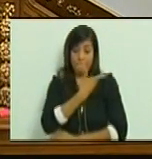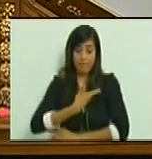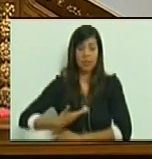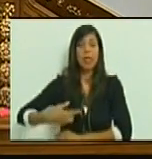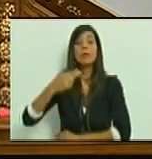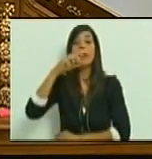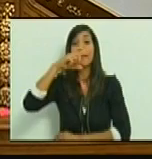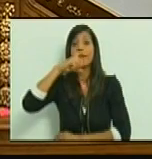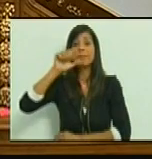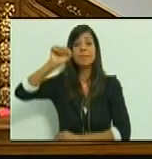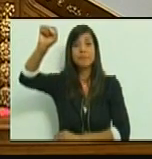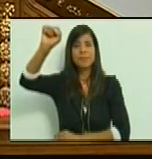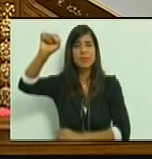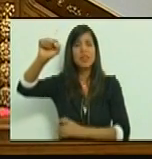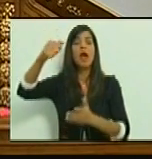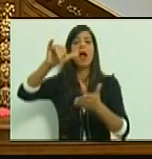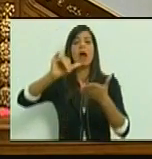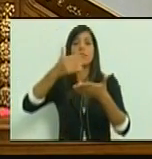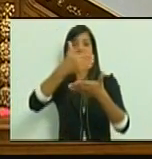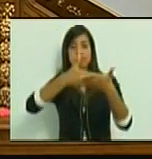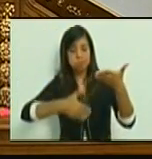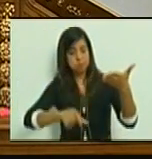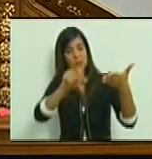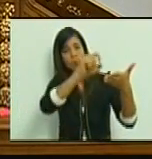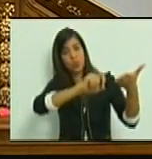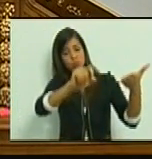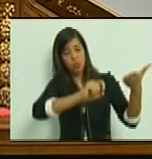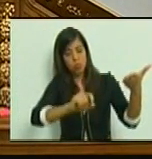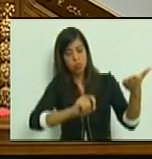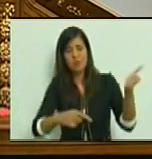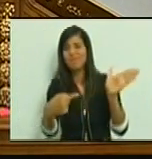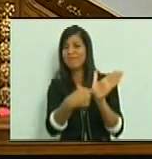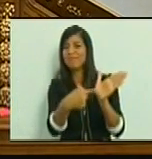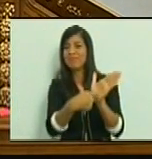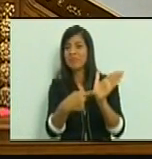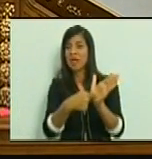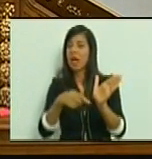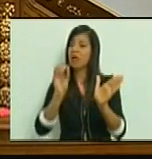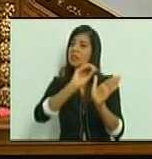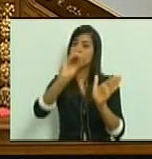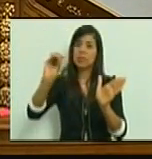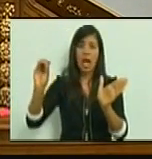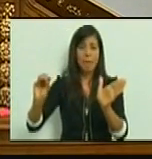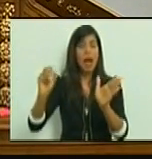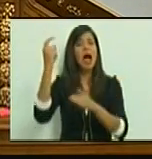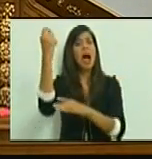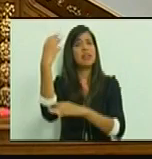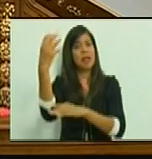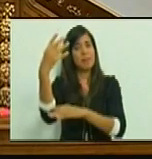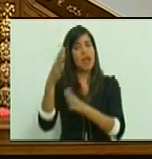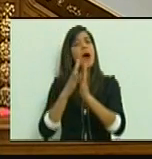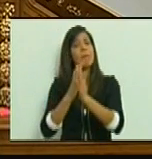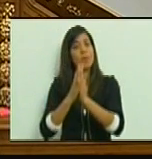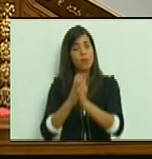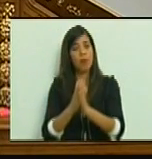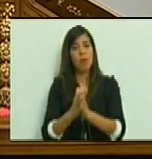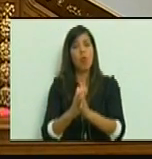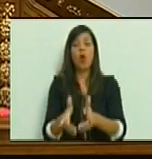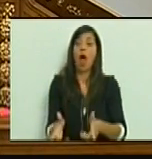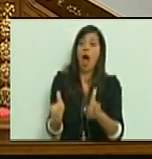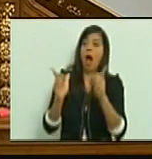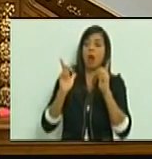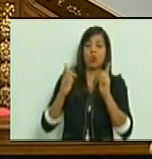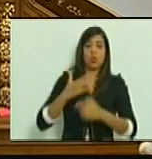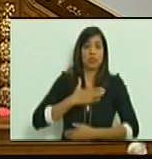Maduro, una comunicación suscrita por él donde solicitó al plenipotenciario el respectivo aval en virtud